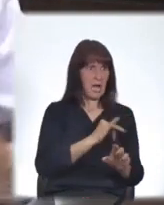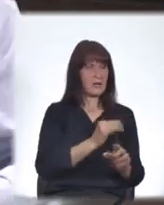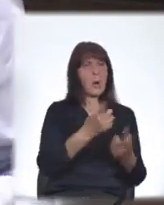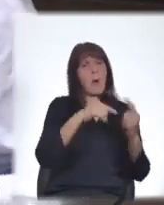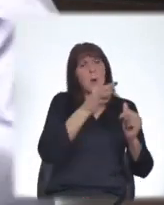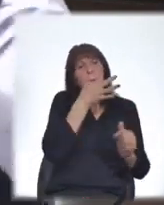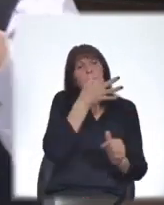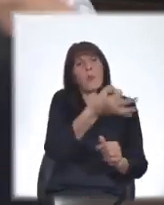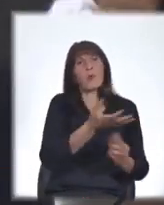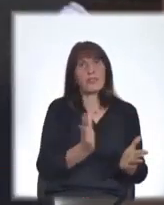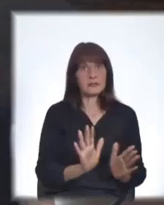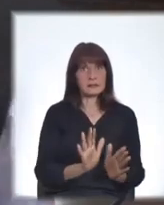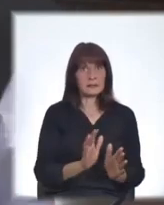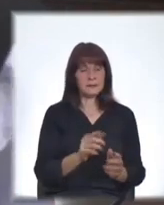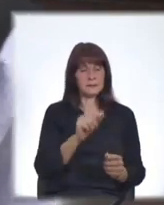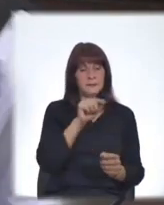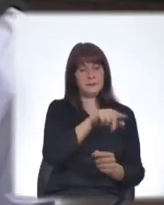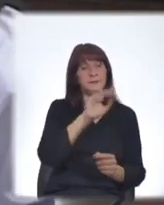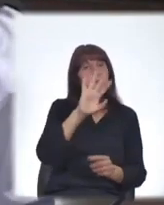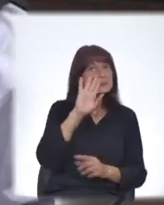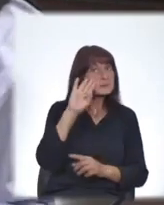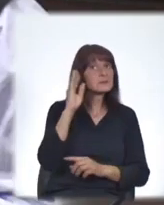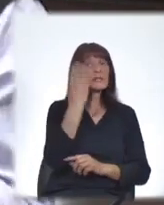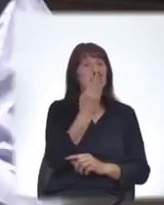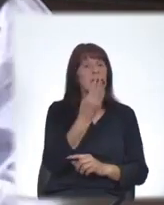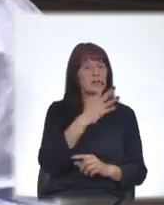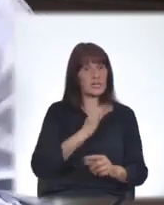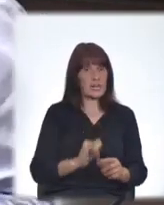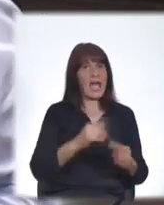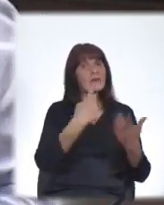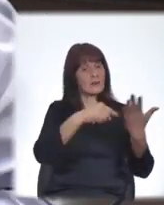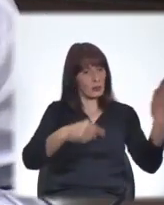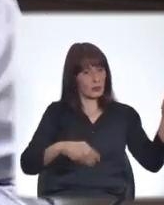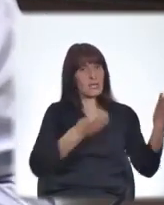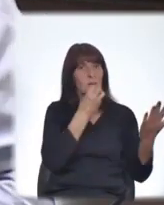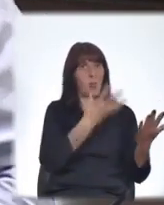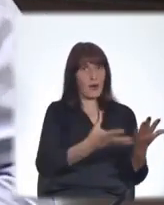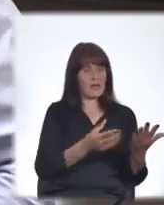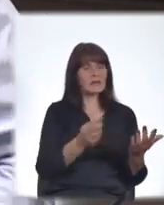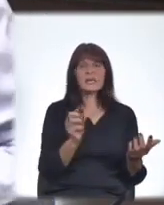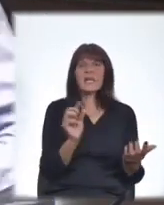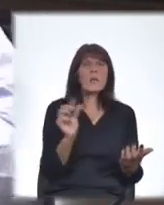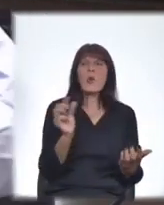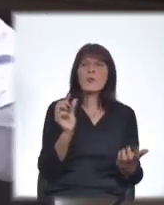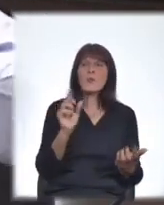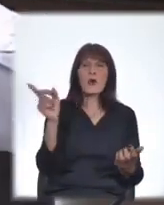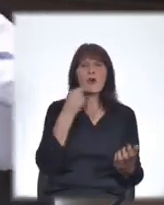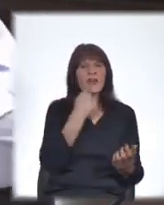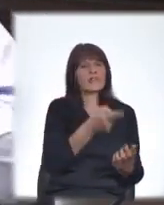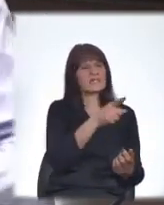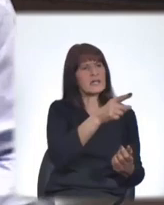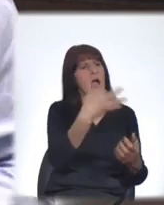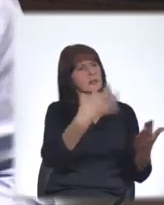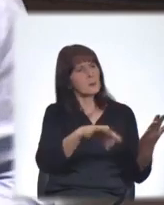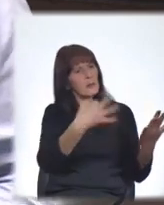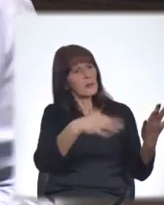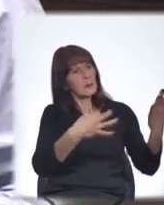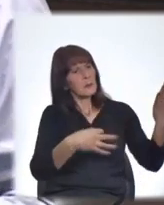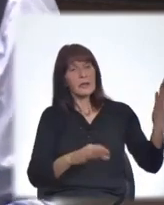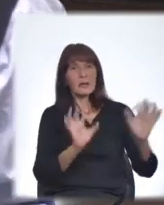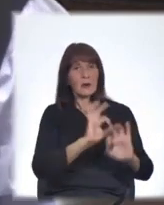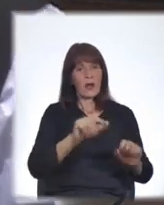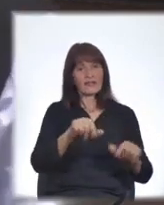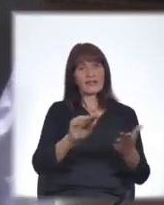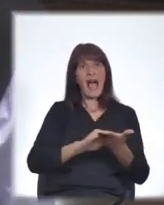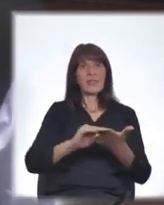dice de que hay que reconocer lo bueno. Es muy poco lo que se ha reconocido del legado que recibió esta administración